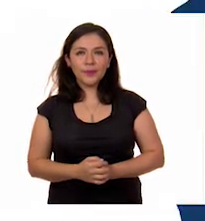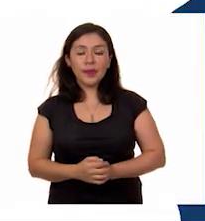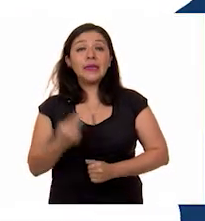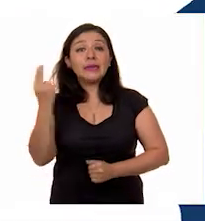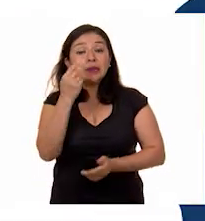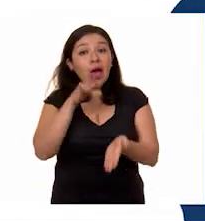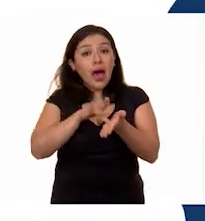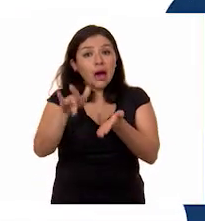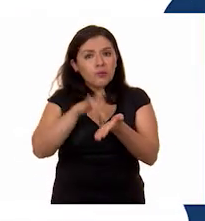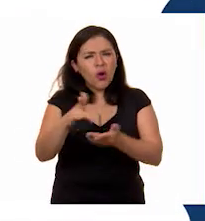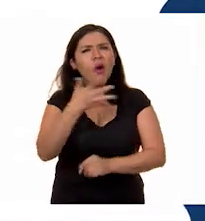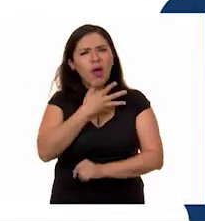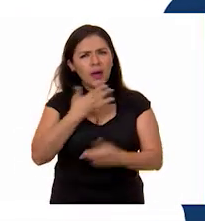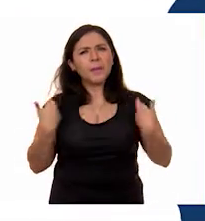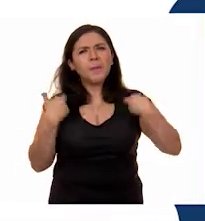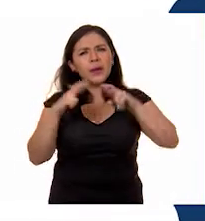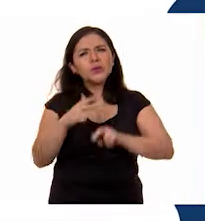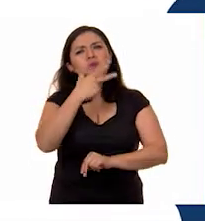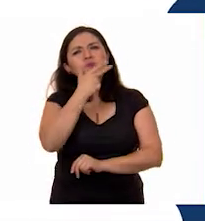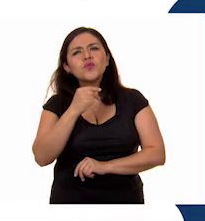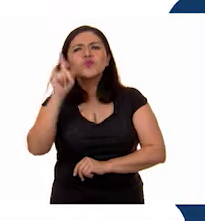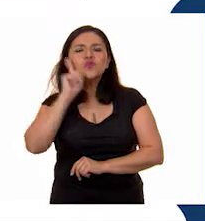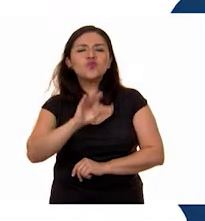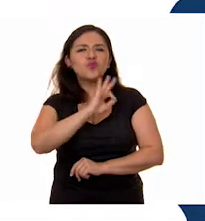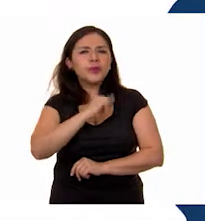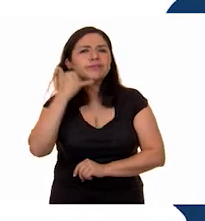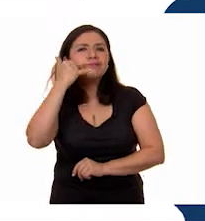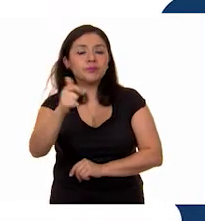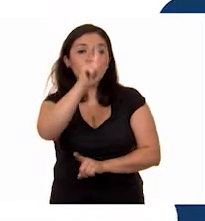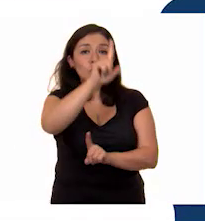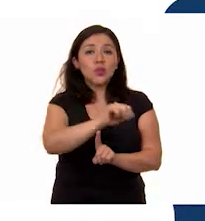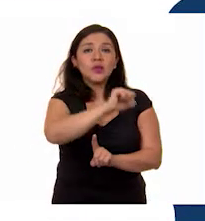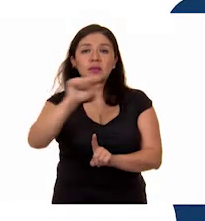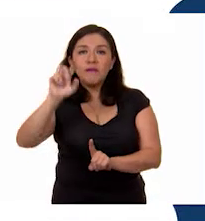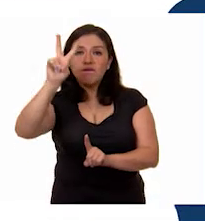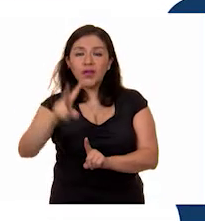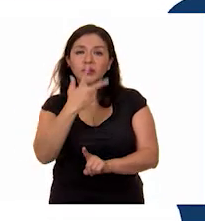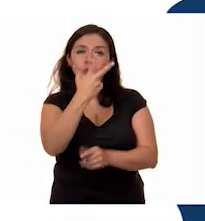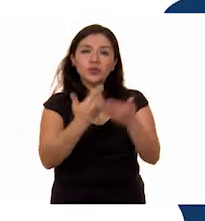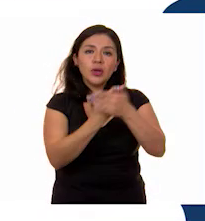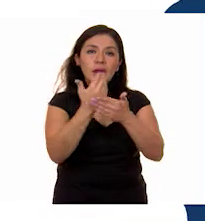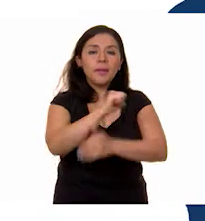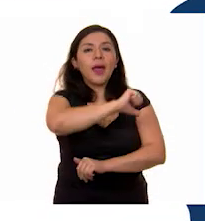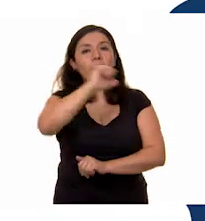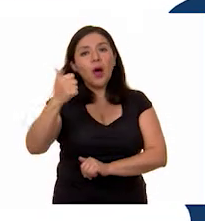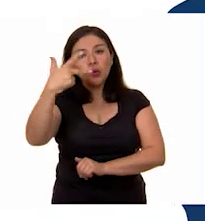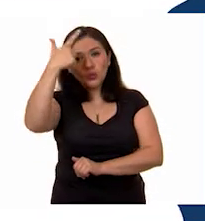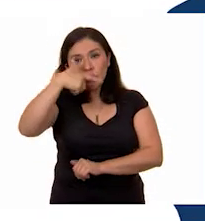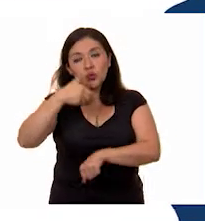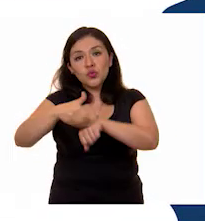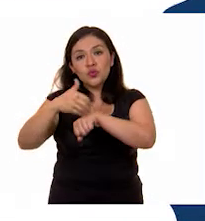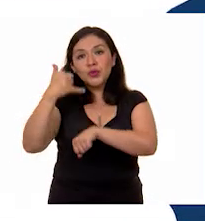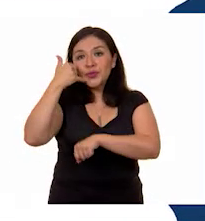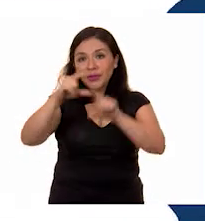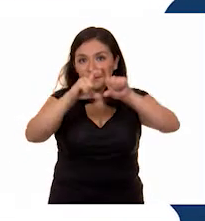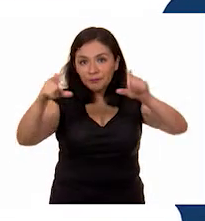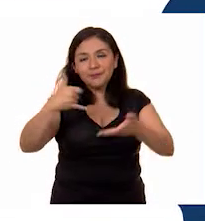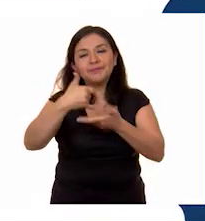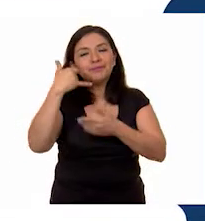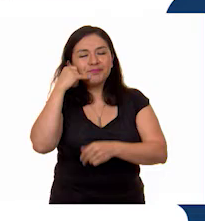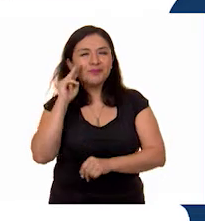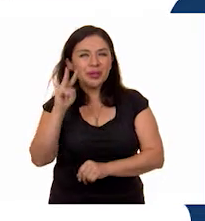Para apoyo pedagógico, hay maestras y maestros de lunes a viernes de 8 a 20 horas en el teléfono